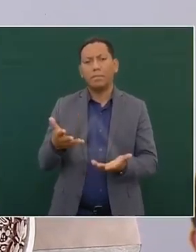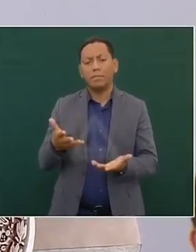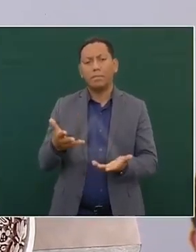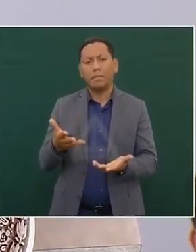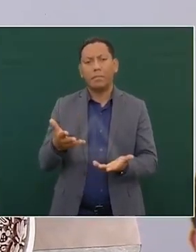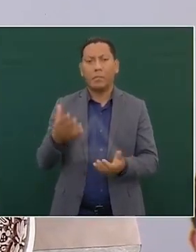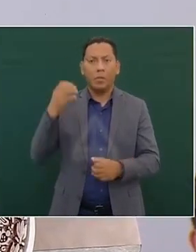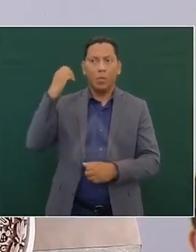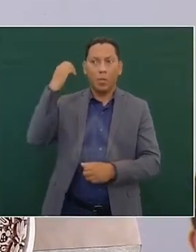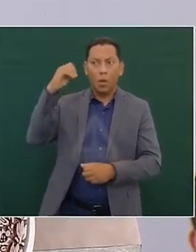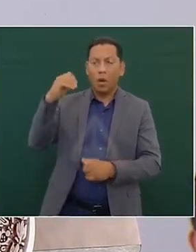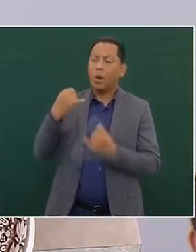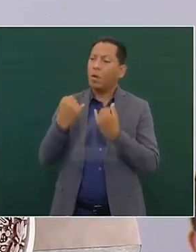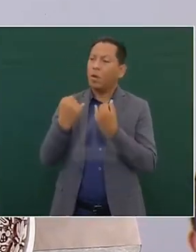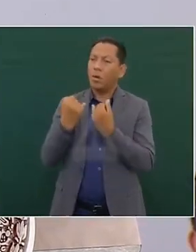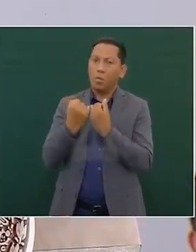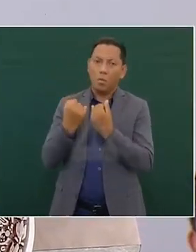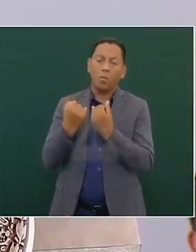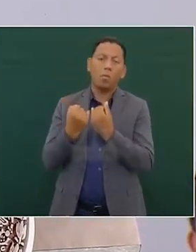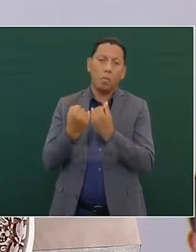Y en Oaxaca igual.